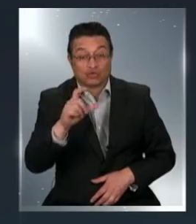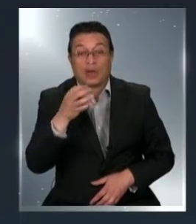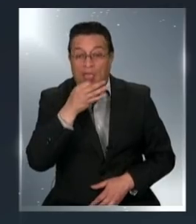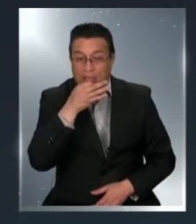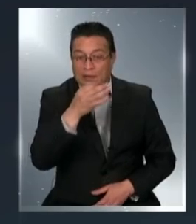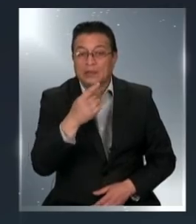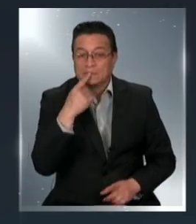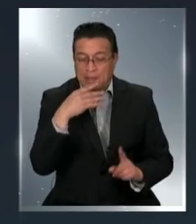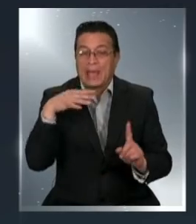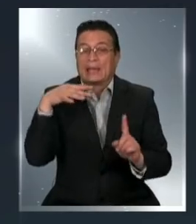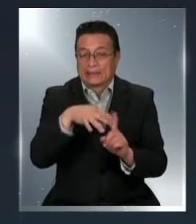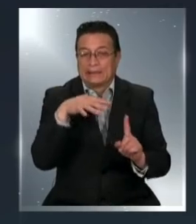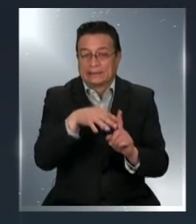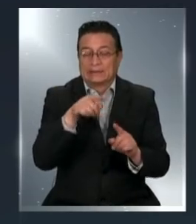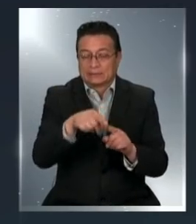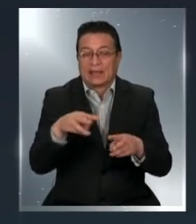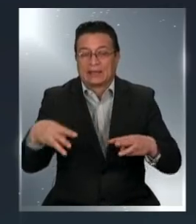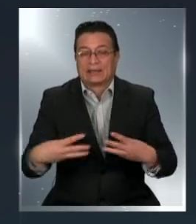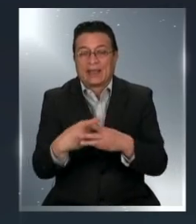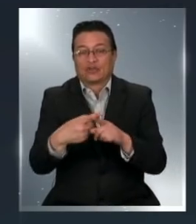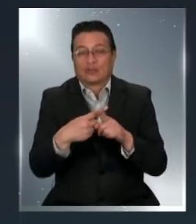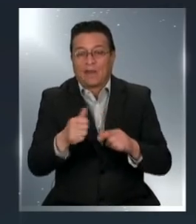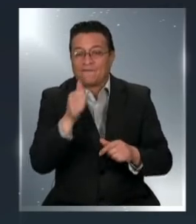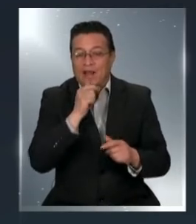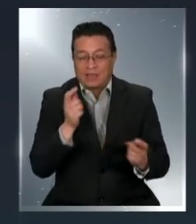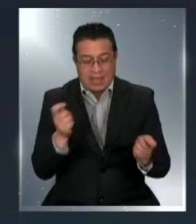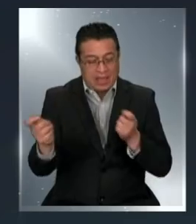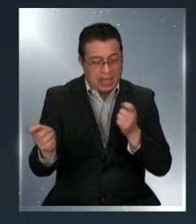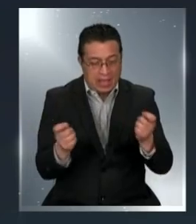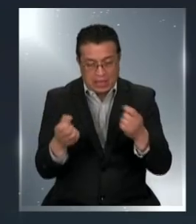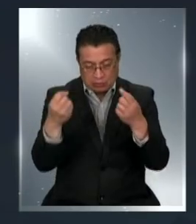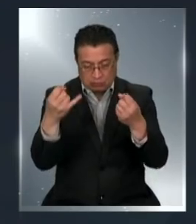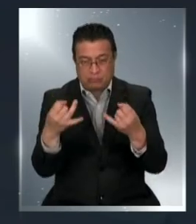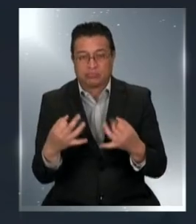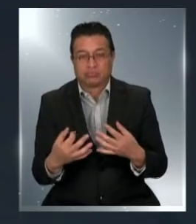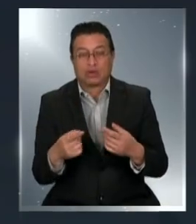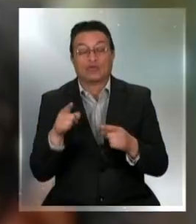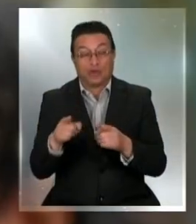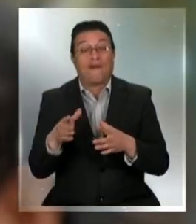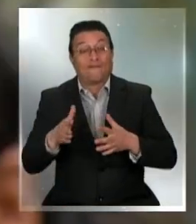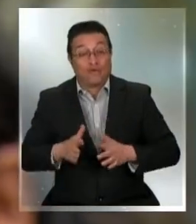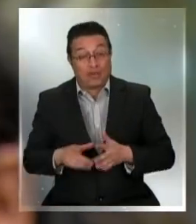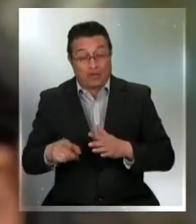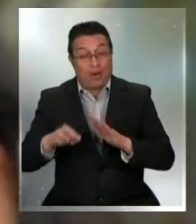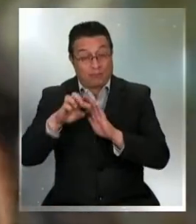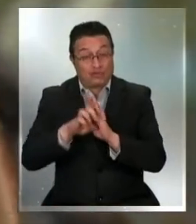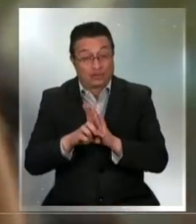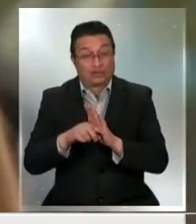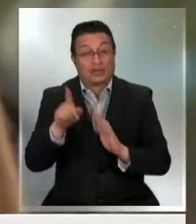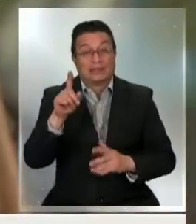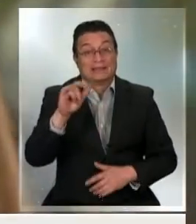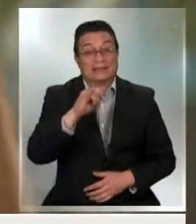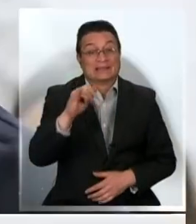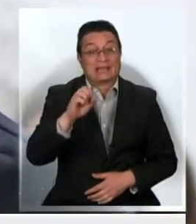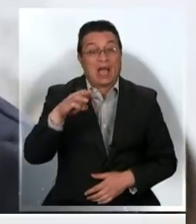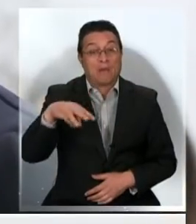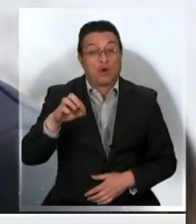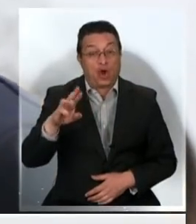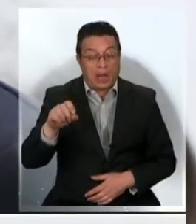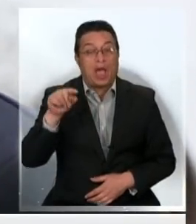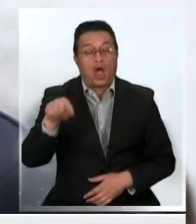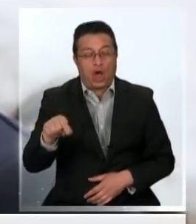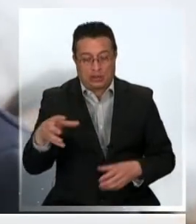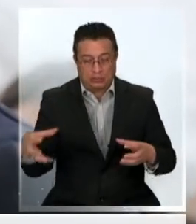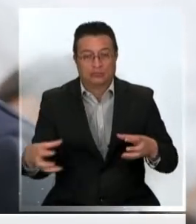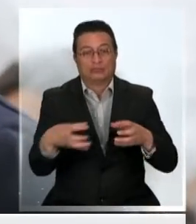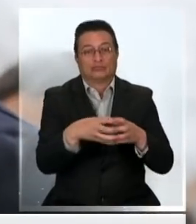sutil crítica en redes sociales por su falta de manejo en las cifras. Otro que fuera fundador de ese proyecto, Pablo Zamora, hoy está en el